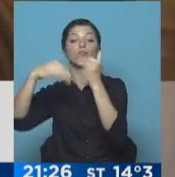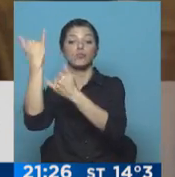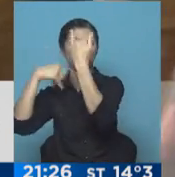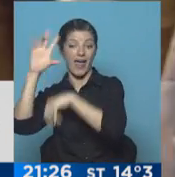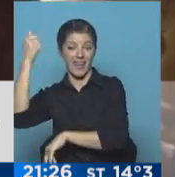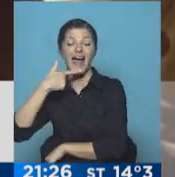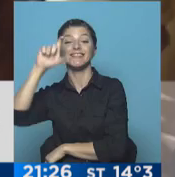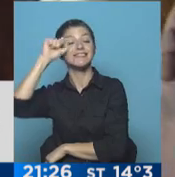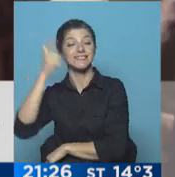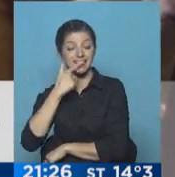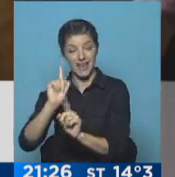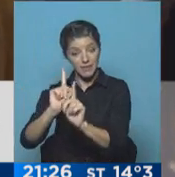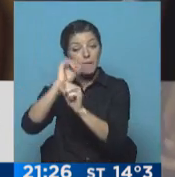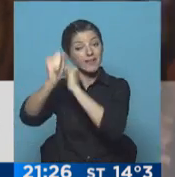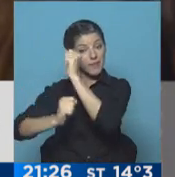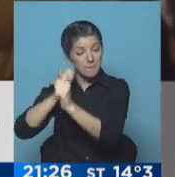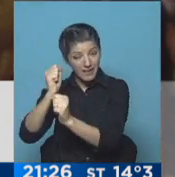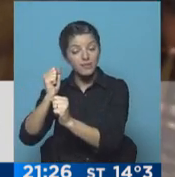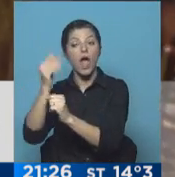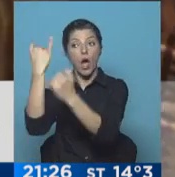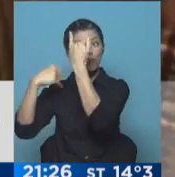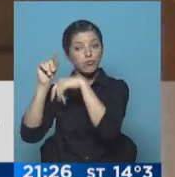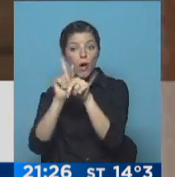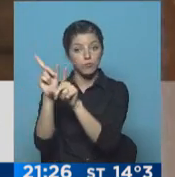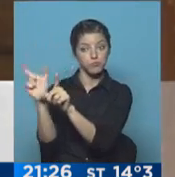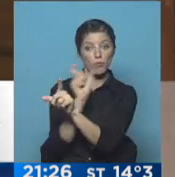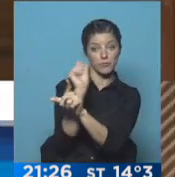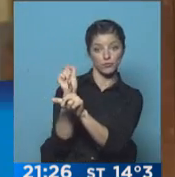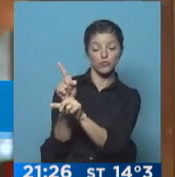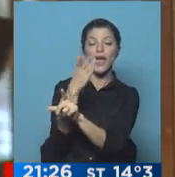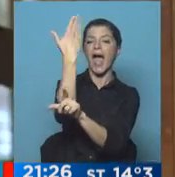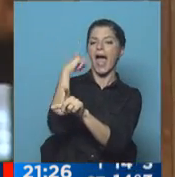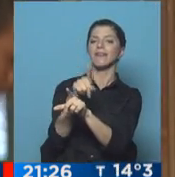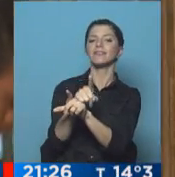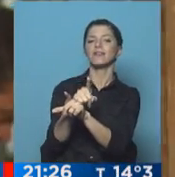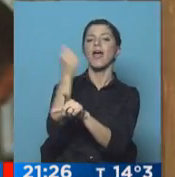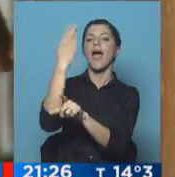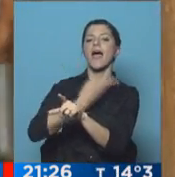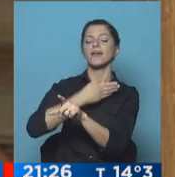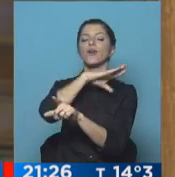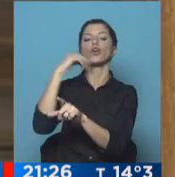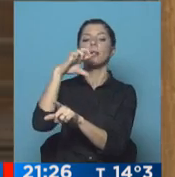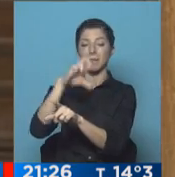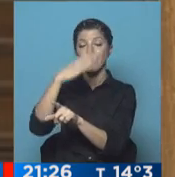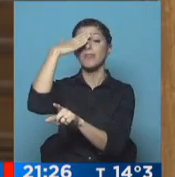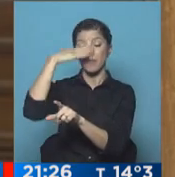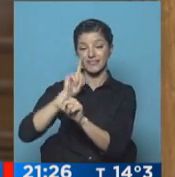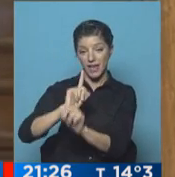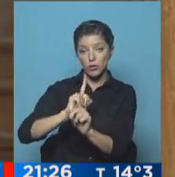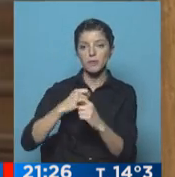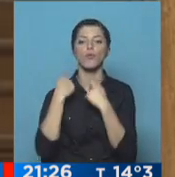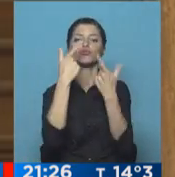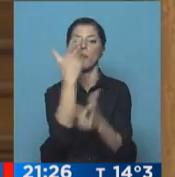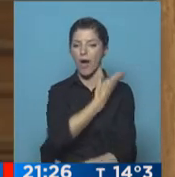ANSES. Estas empresas, parte de su paquete accionario, pertenecía a las AFJP. ¡Hola! Y luego pasaron al